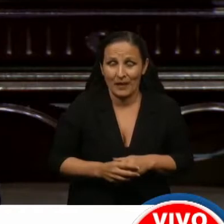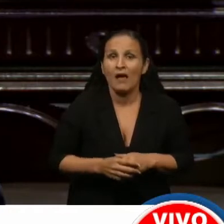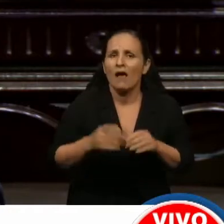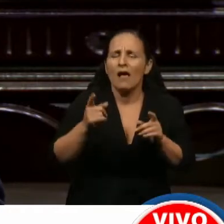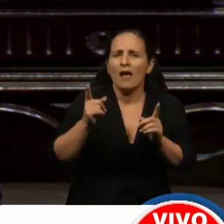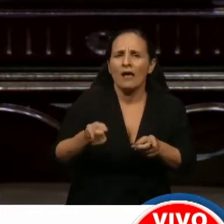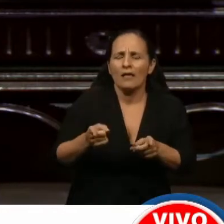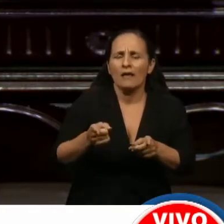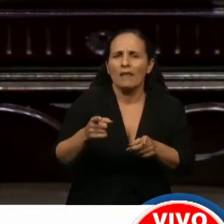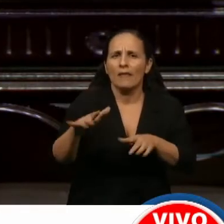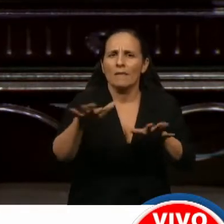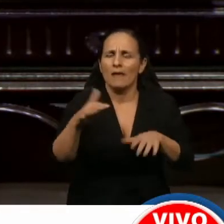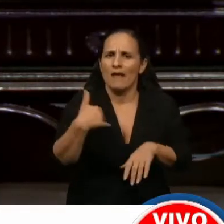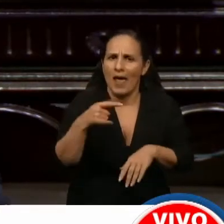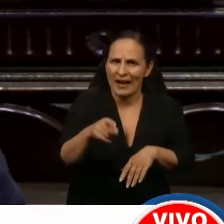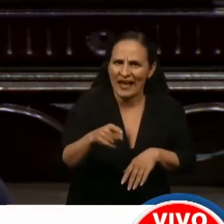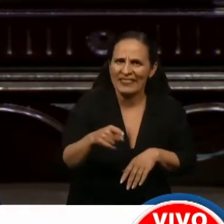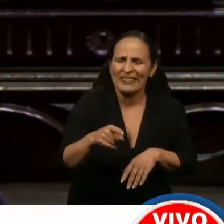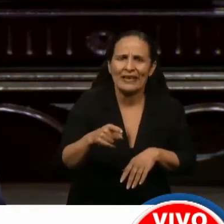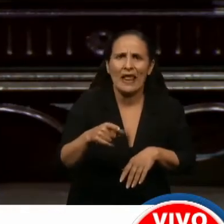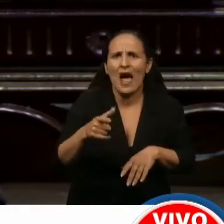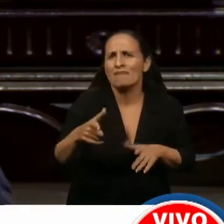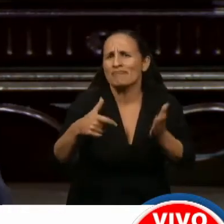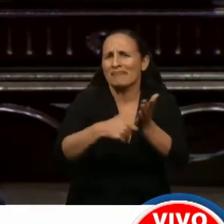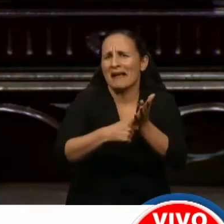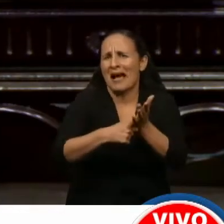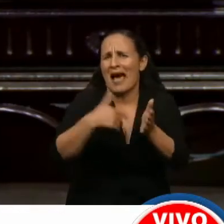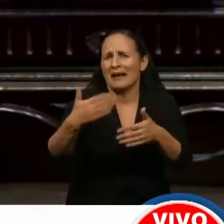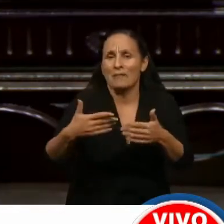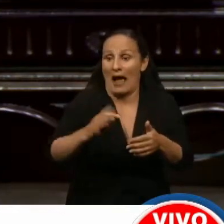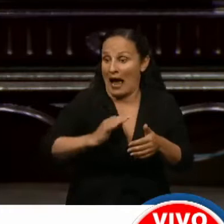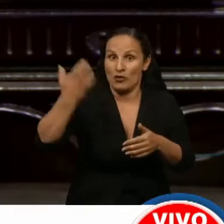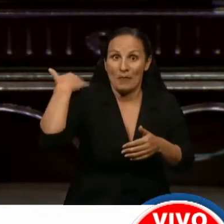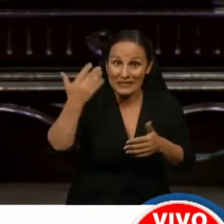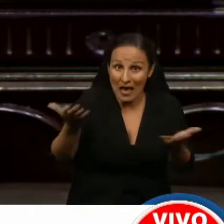también la Argentina produjo más carne que nunca, por ejemplo, el año pasado,